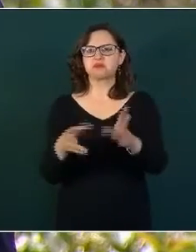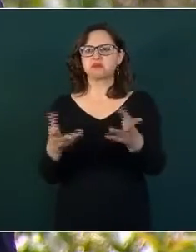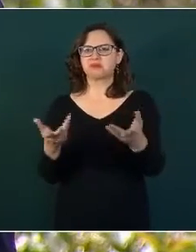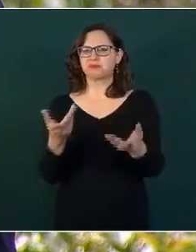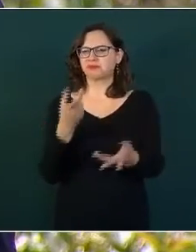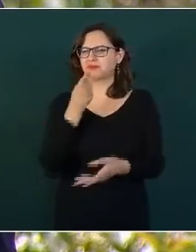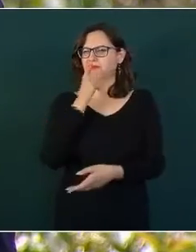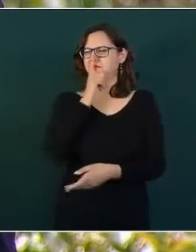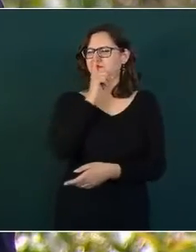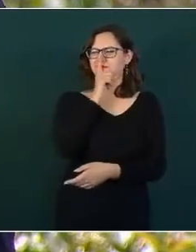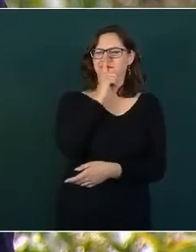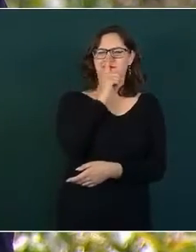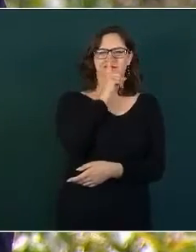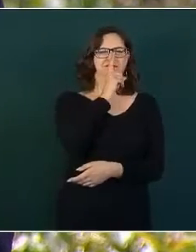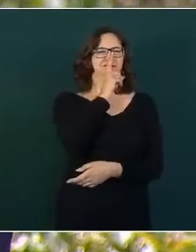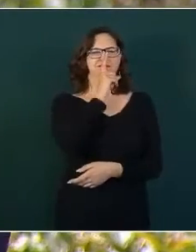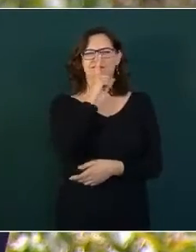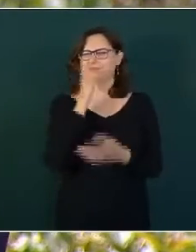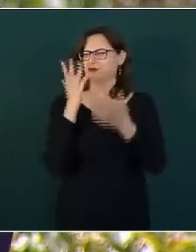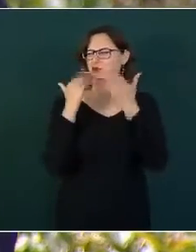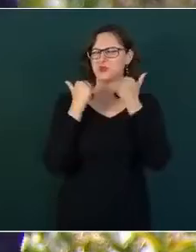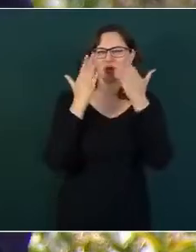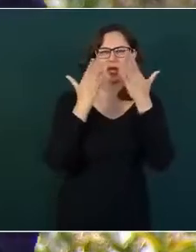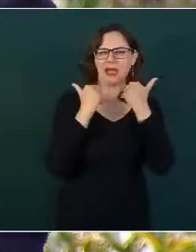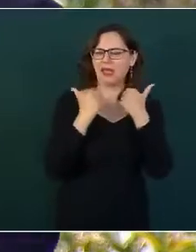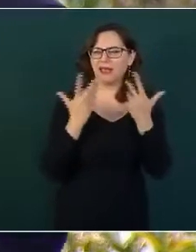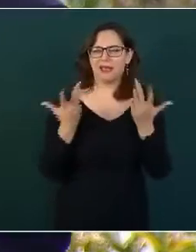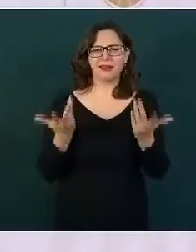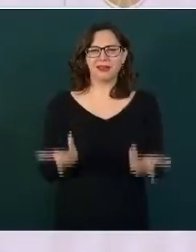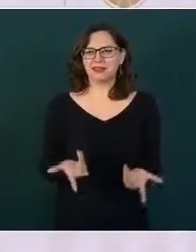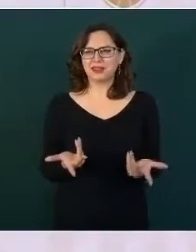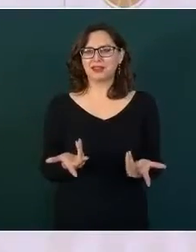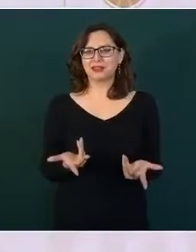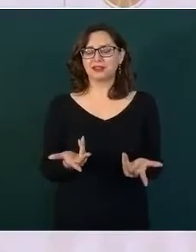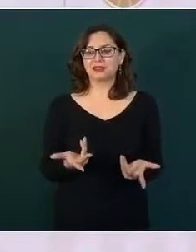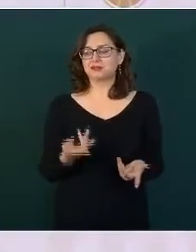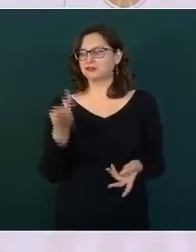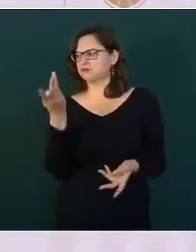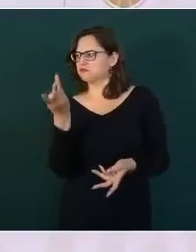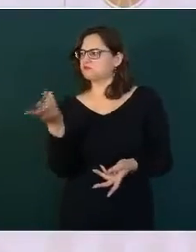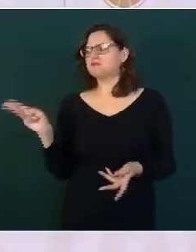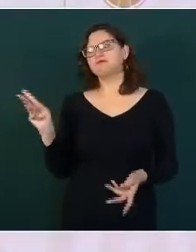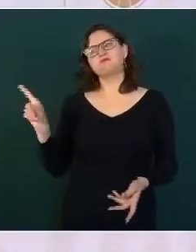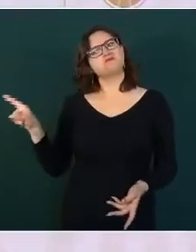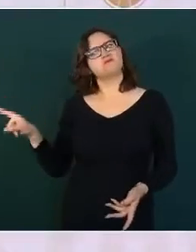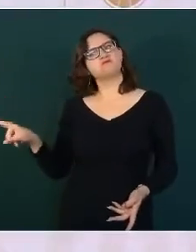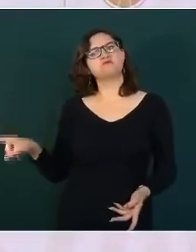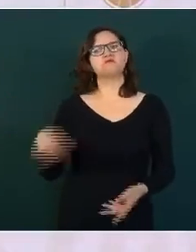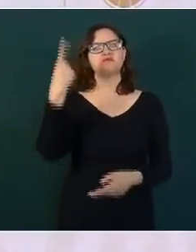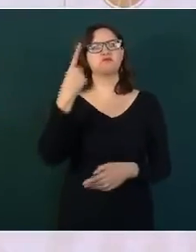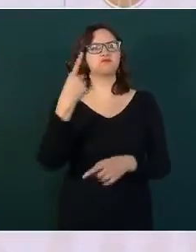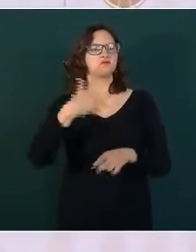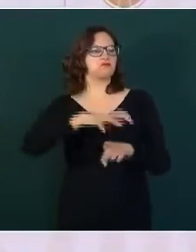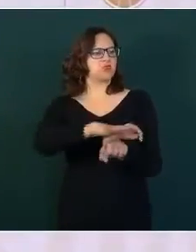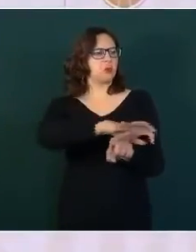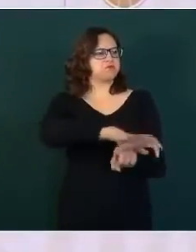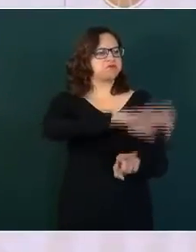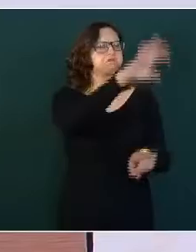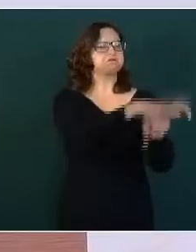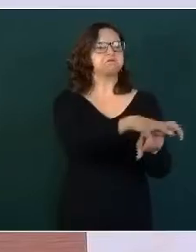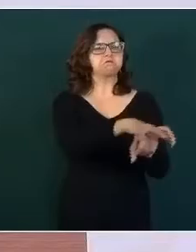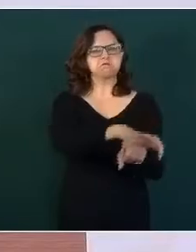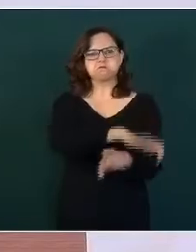menos que se involucren en acciones represivas o